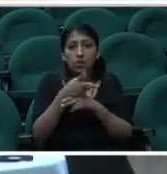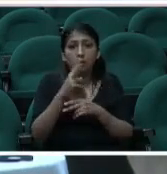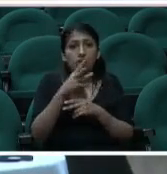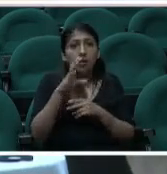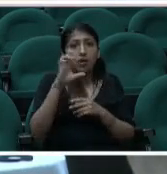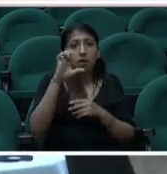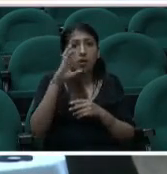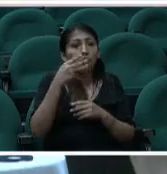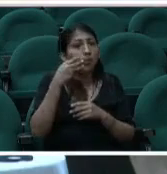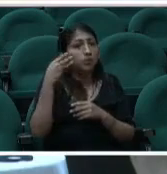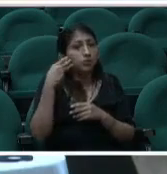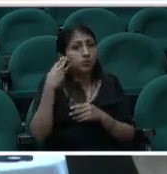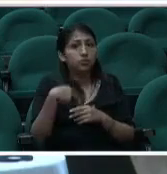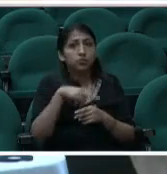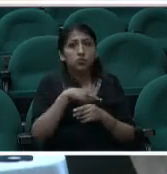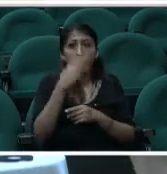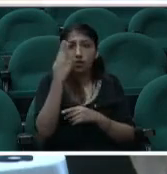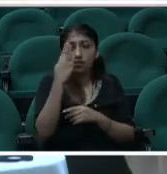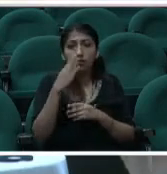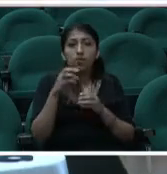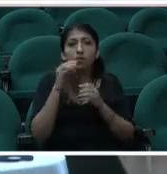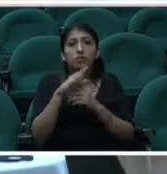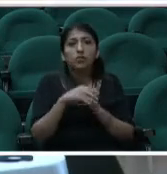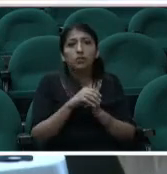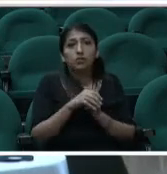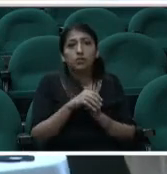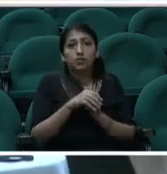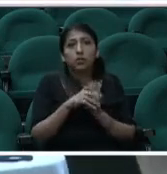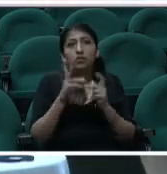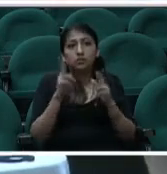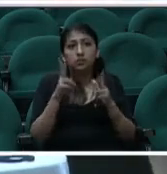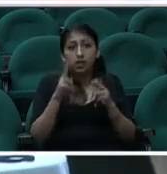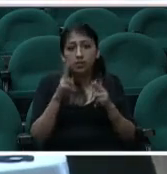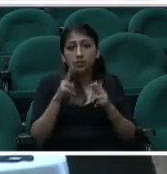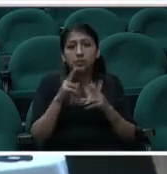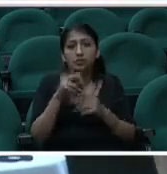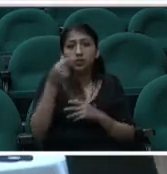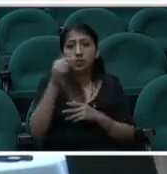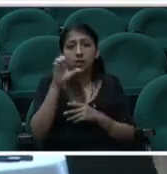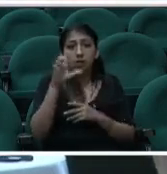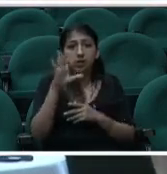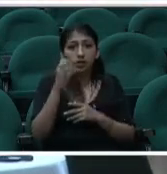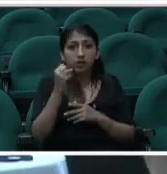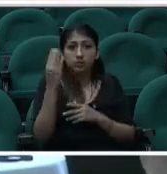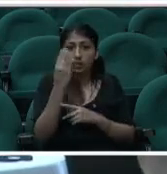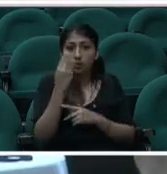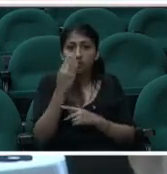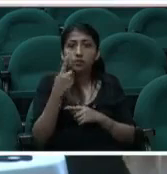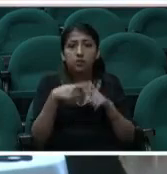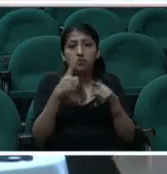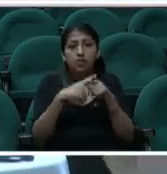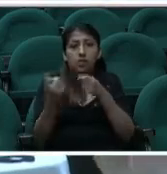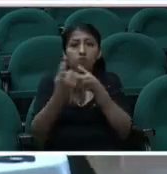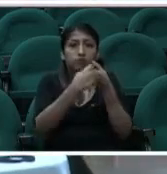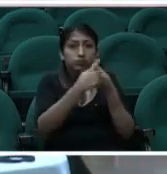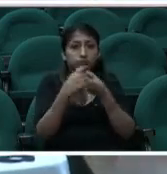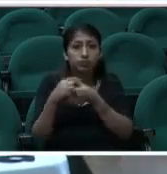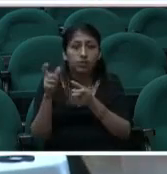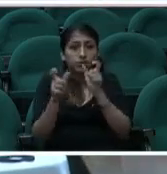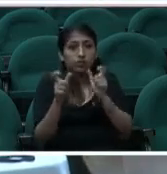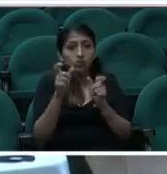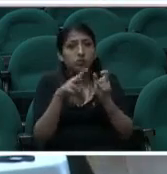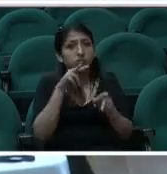amazónico lo nuestro en tv amazonía activa y así también por giga latas tv y más redes sociales y